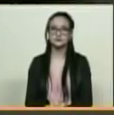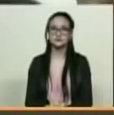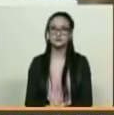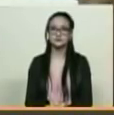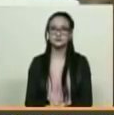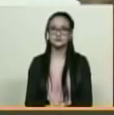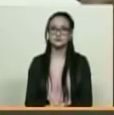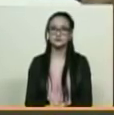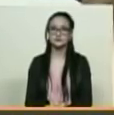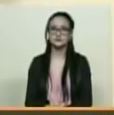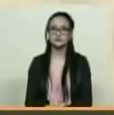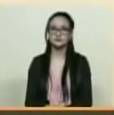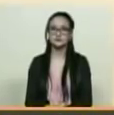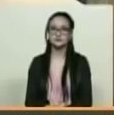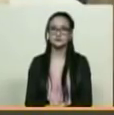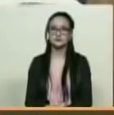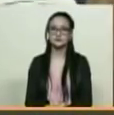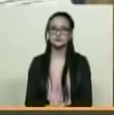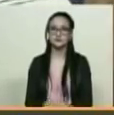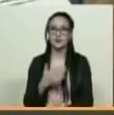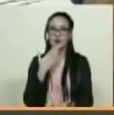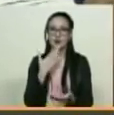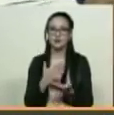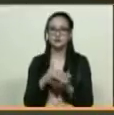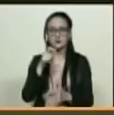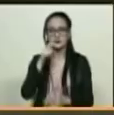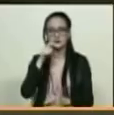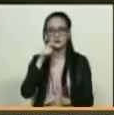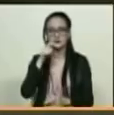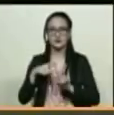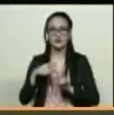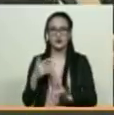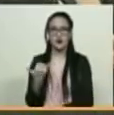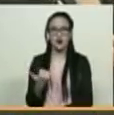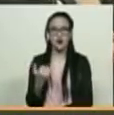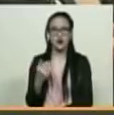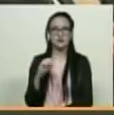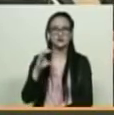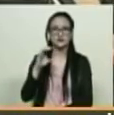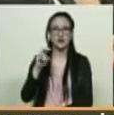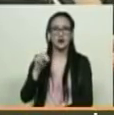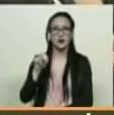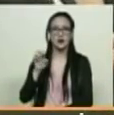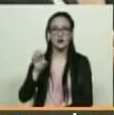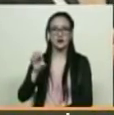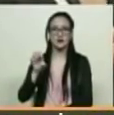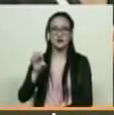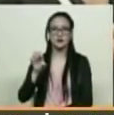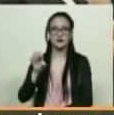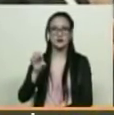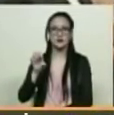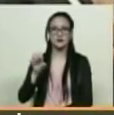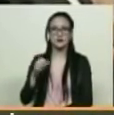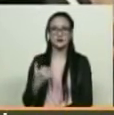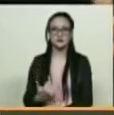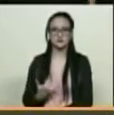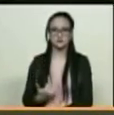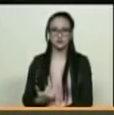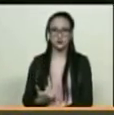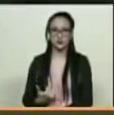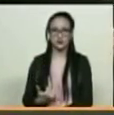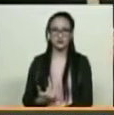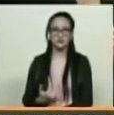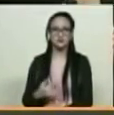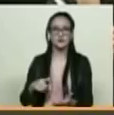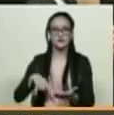Muchísimas gracias a los colegas en los estudios de Venezolana de Televisión. El Consejo Nacional Electoral. Aquí se tiene prevista